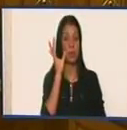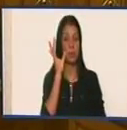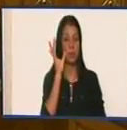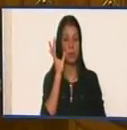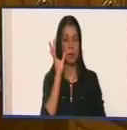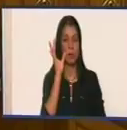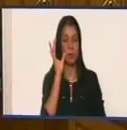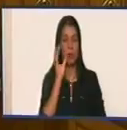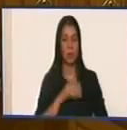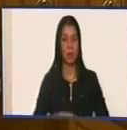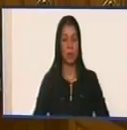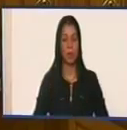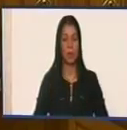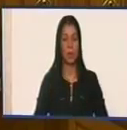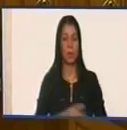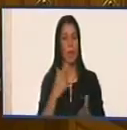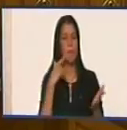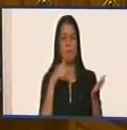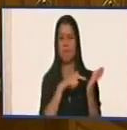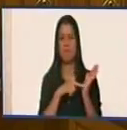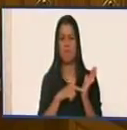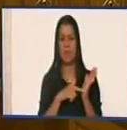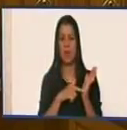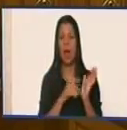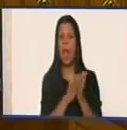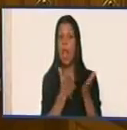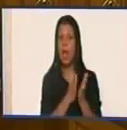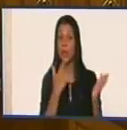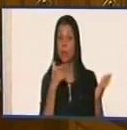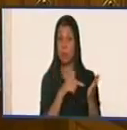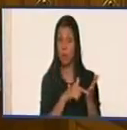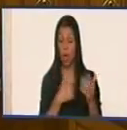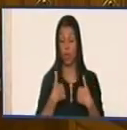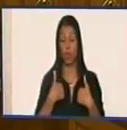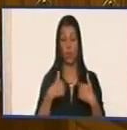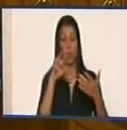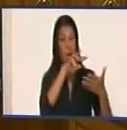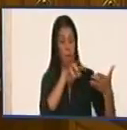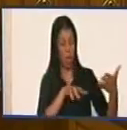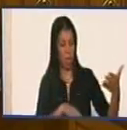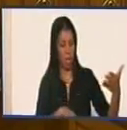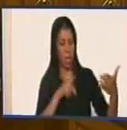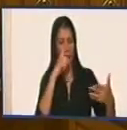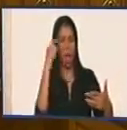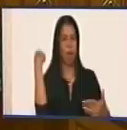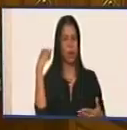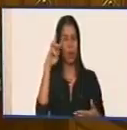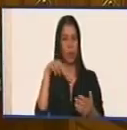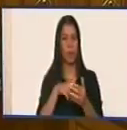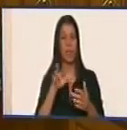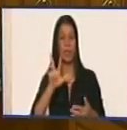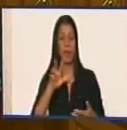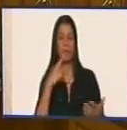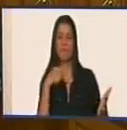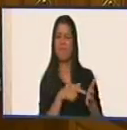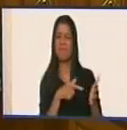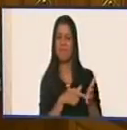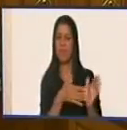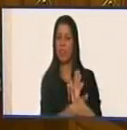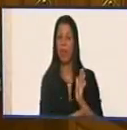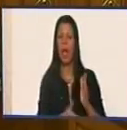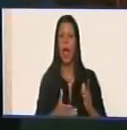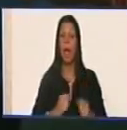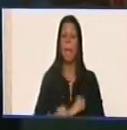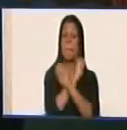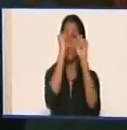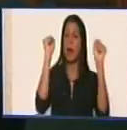Él muestra y dice que, aquí lo voy a leer, en el 2003, él dice, esta madrugada yo estaba